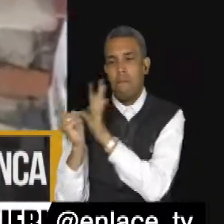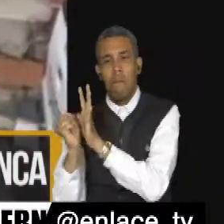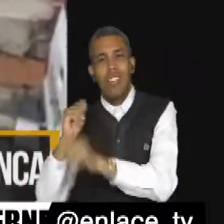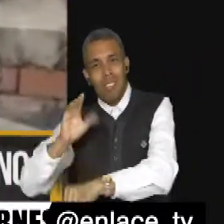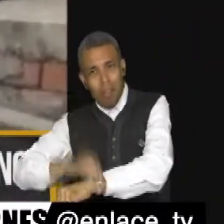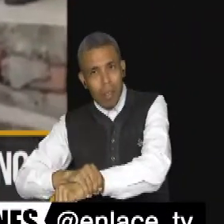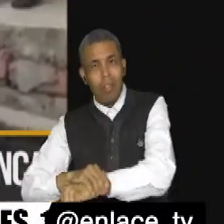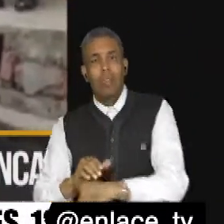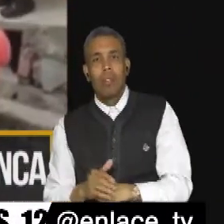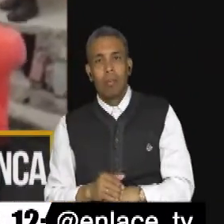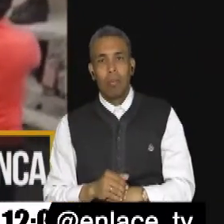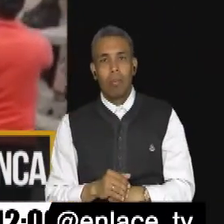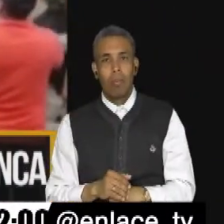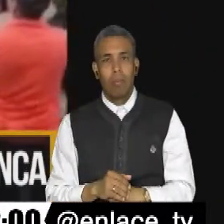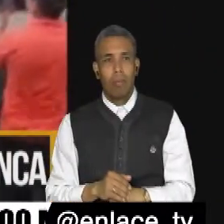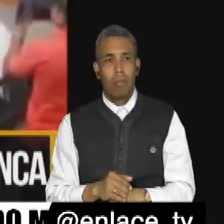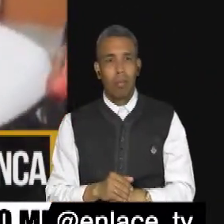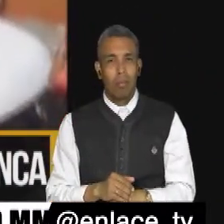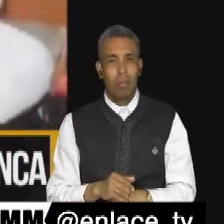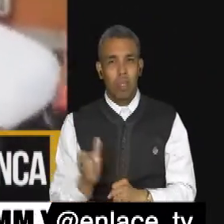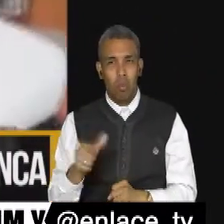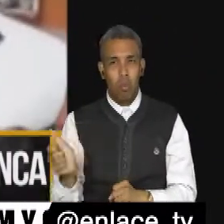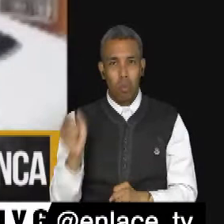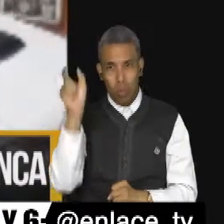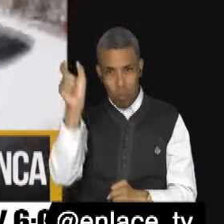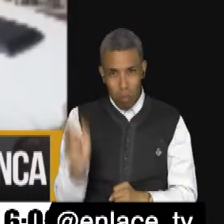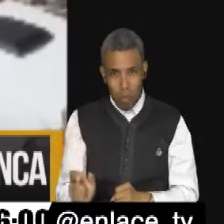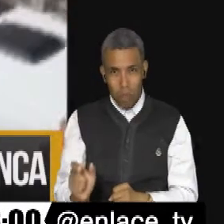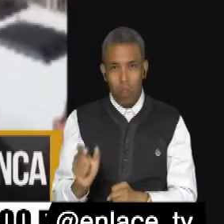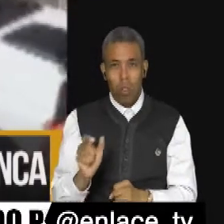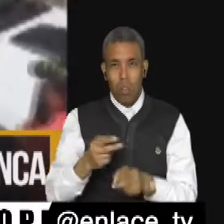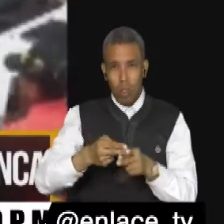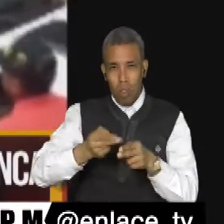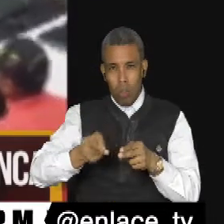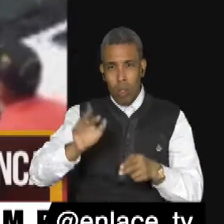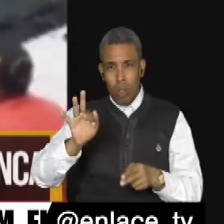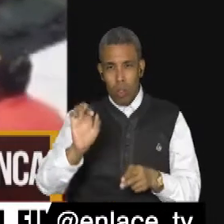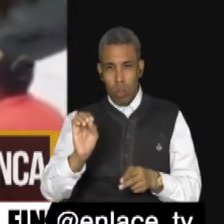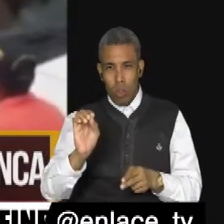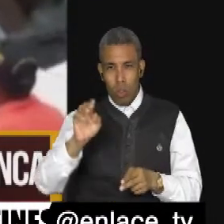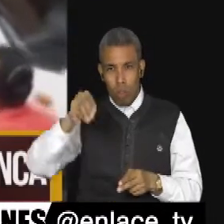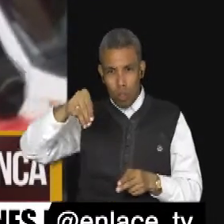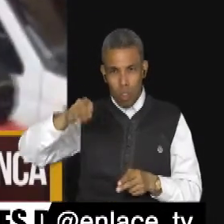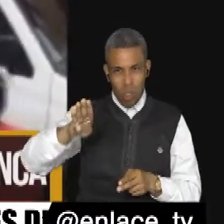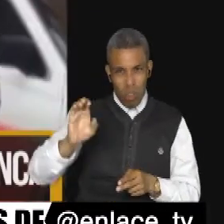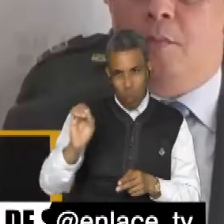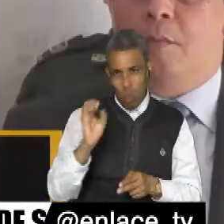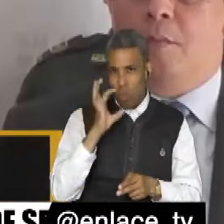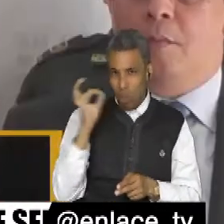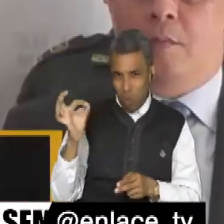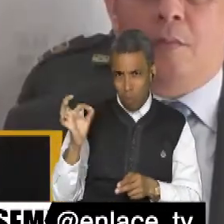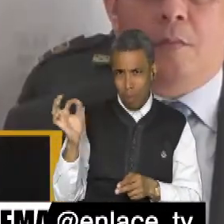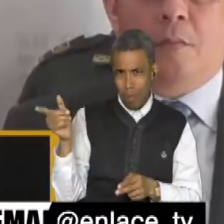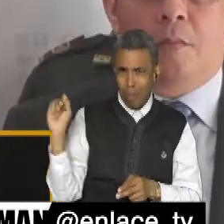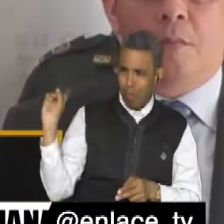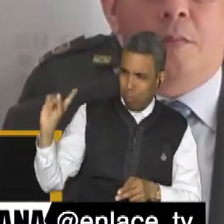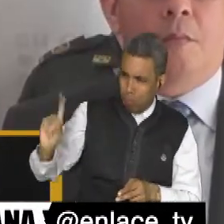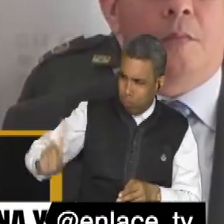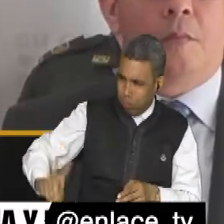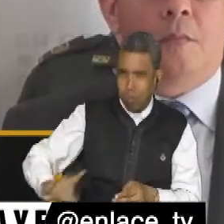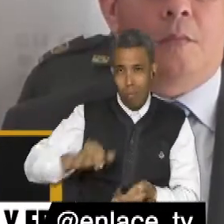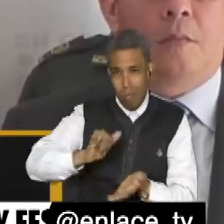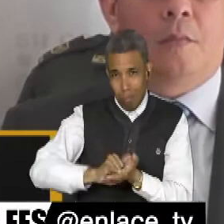El Tombo, quien fungió como cabecilla del Frente de Manuel Gustavo Chacón Sarmiento, que delinquió durante muchos años